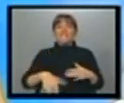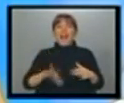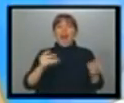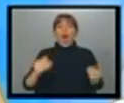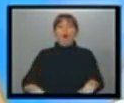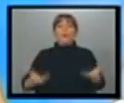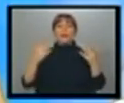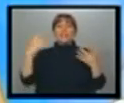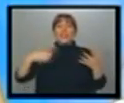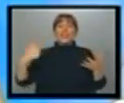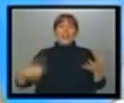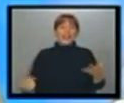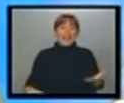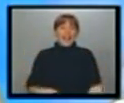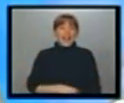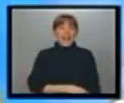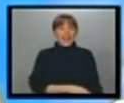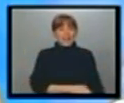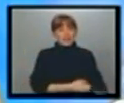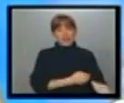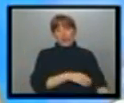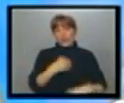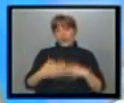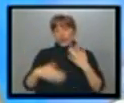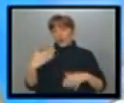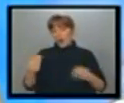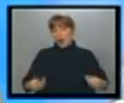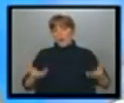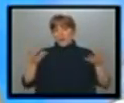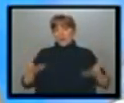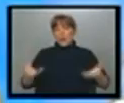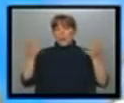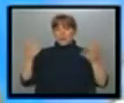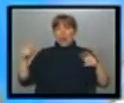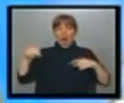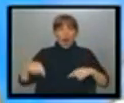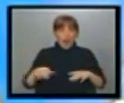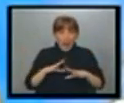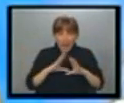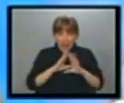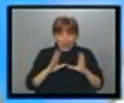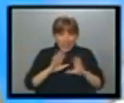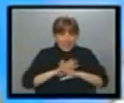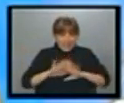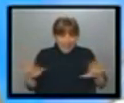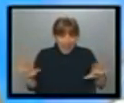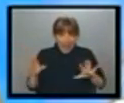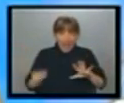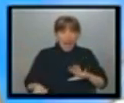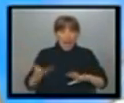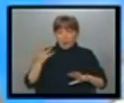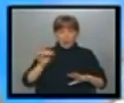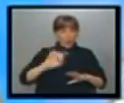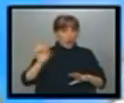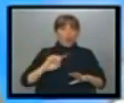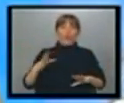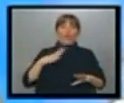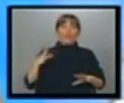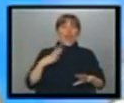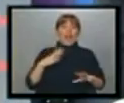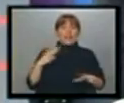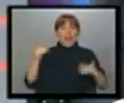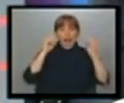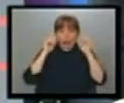vienen. Pronto se vienen muchos más aumentos de precios. No terminó acá el tarifazo de este gobierno. Que tenés que